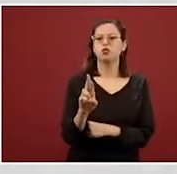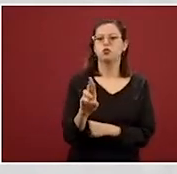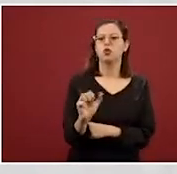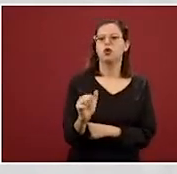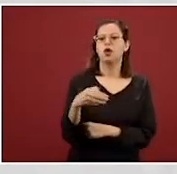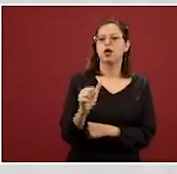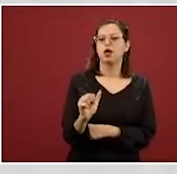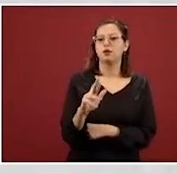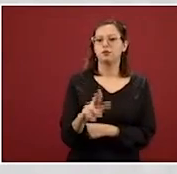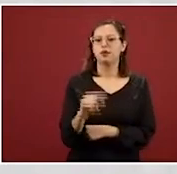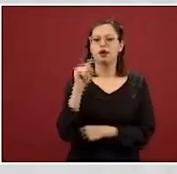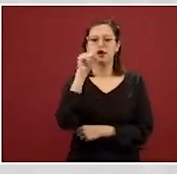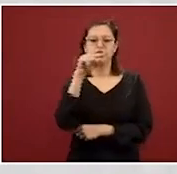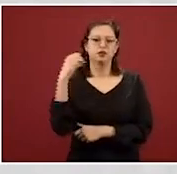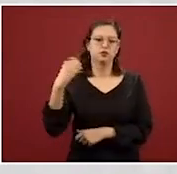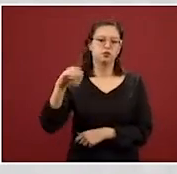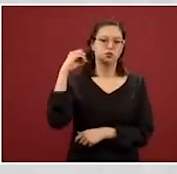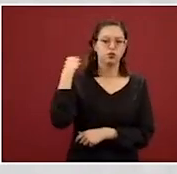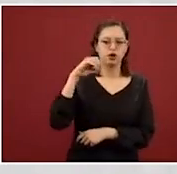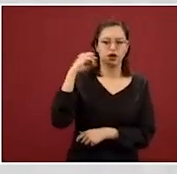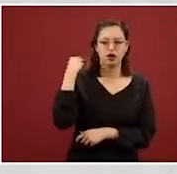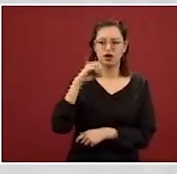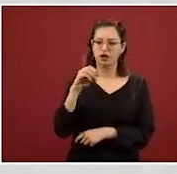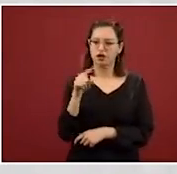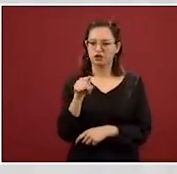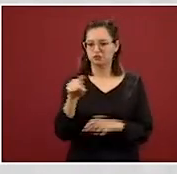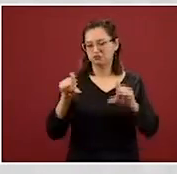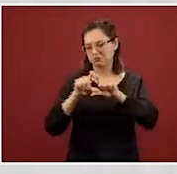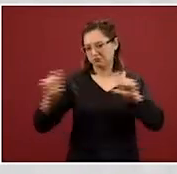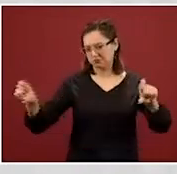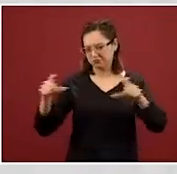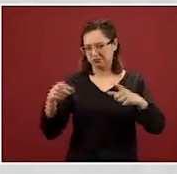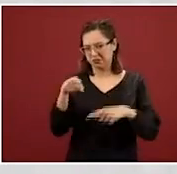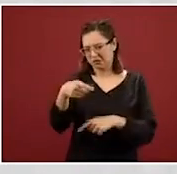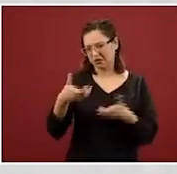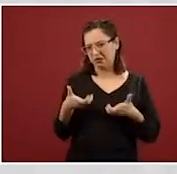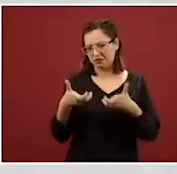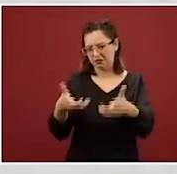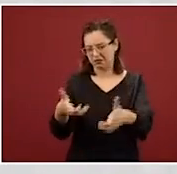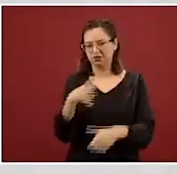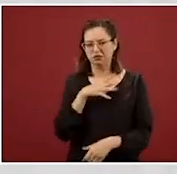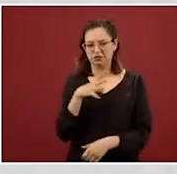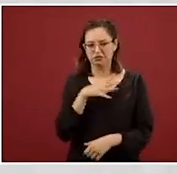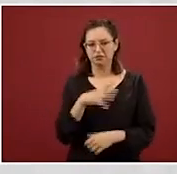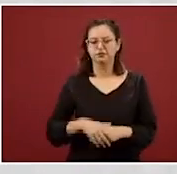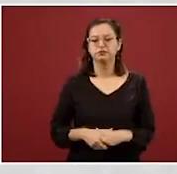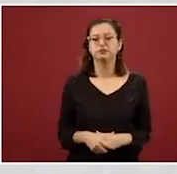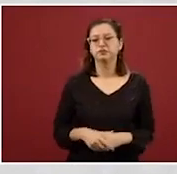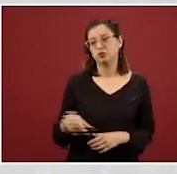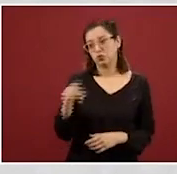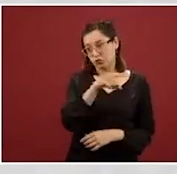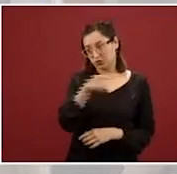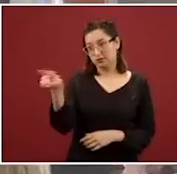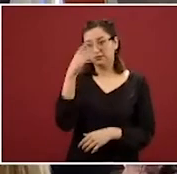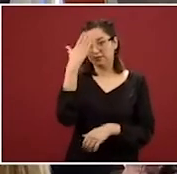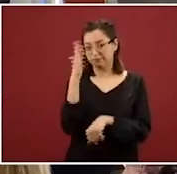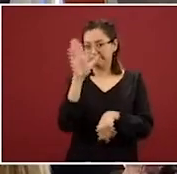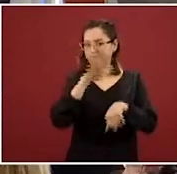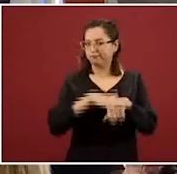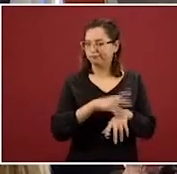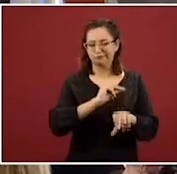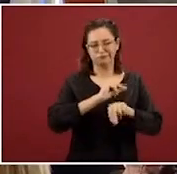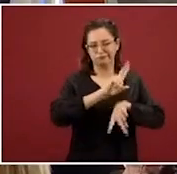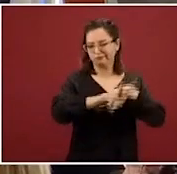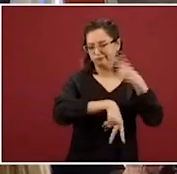Santiago Pinotepa Nacional en Oaxaca, carretera Costa del Pacífico, también para que lo tomen en consideración